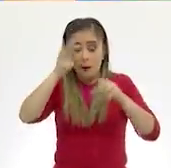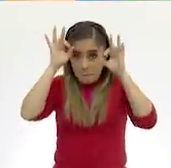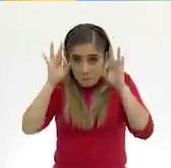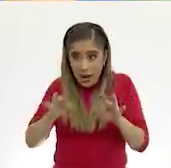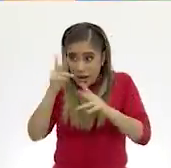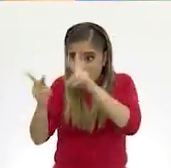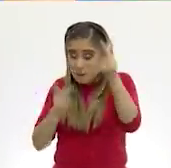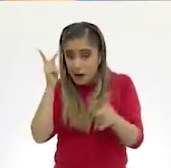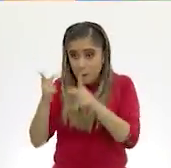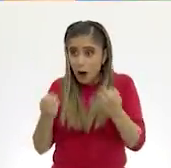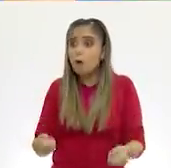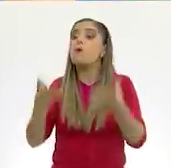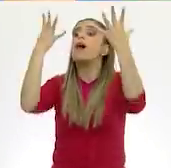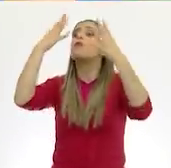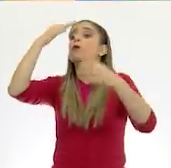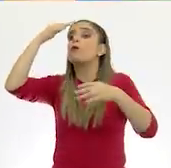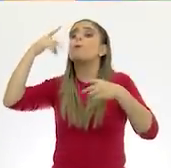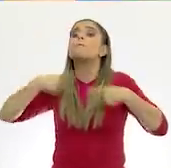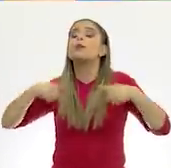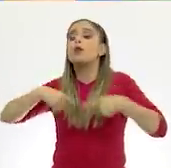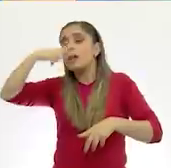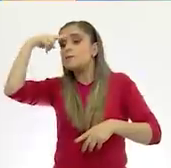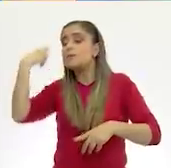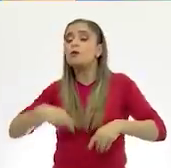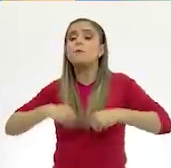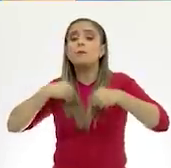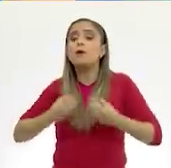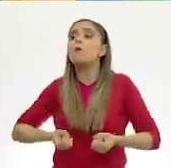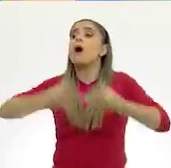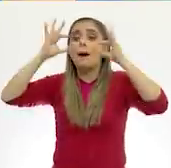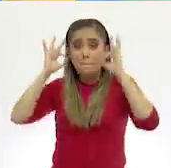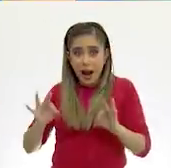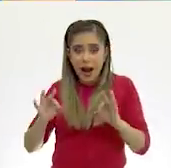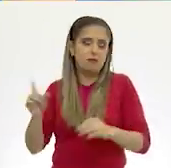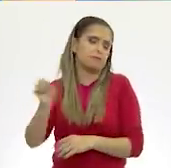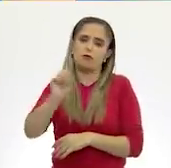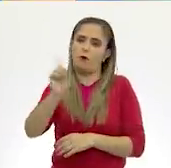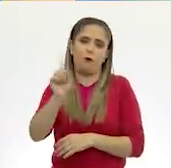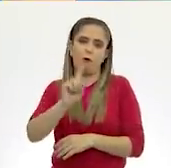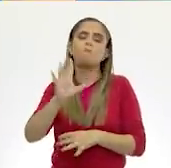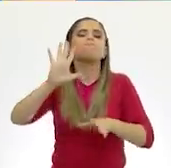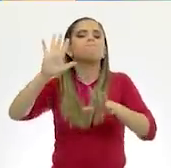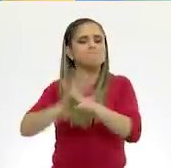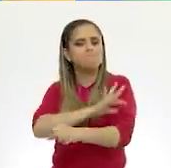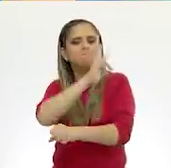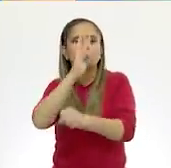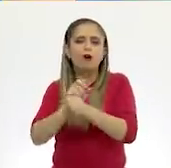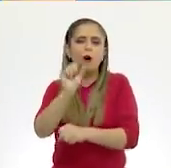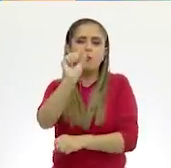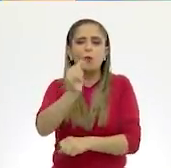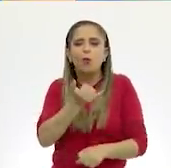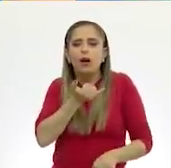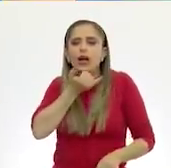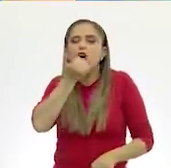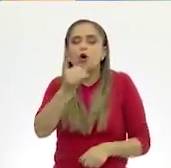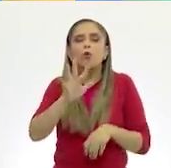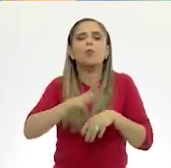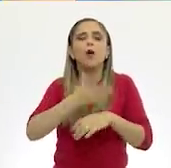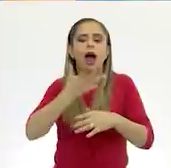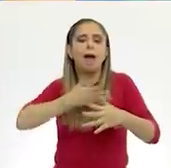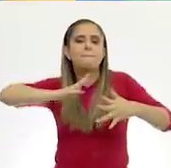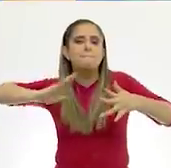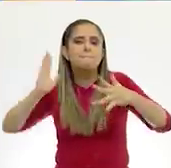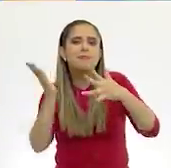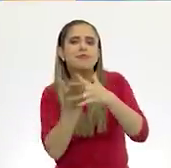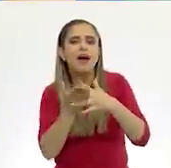ya que no se cuenta con toda la población como en los censos que se realizan de cada 10 años. Pero sirve